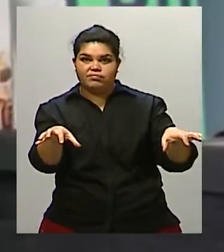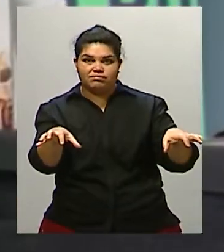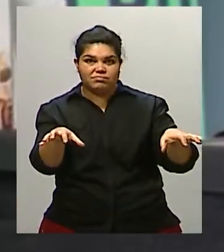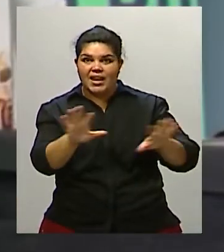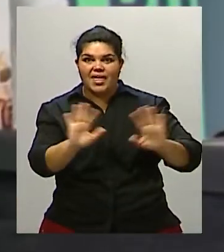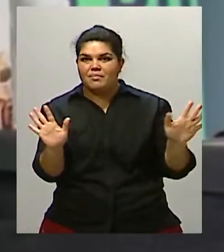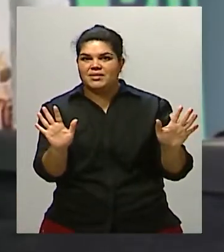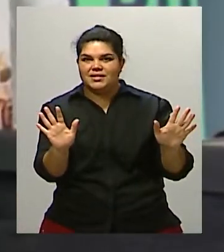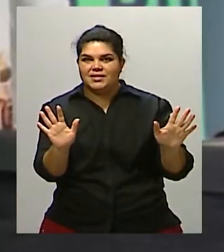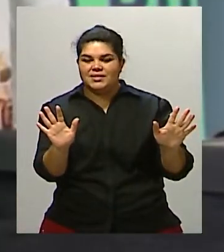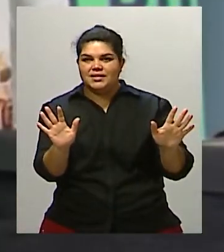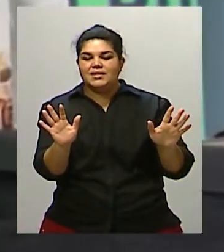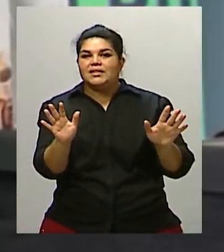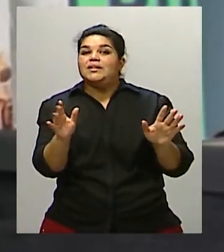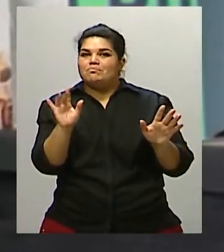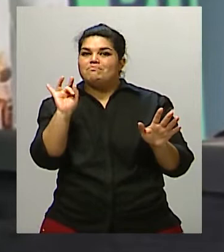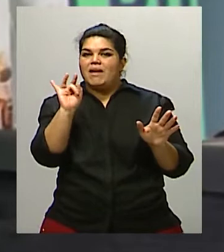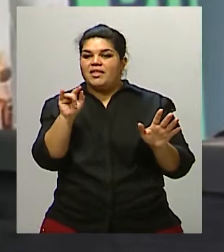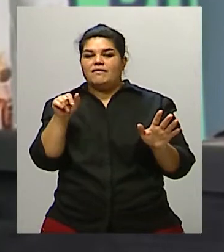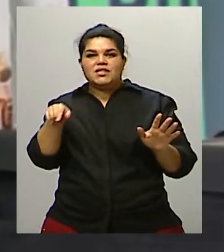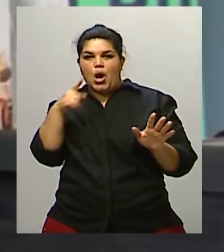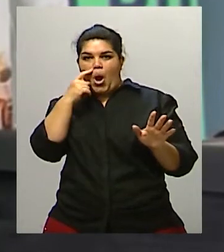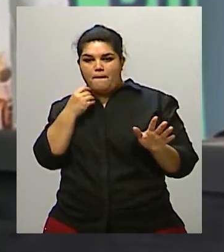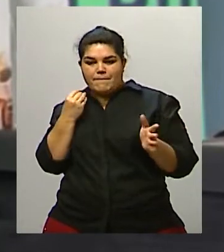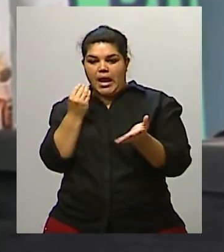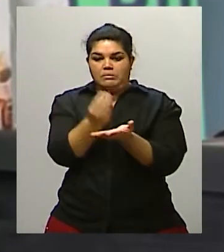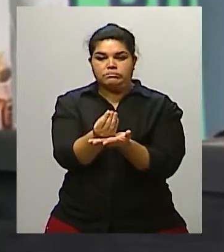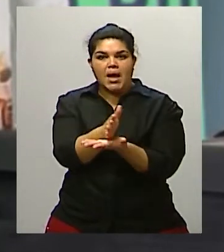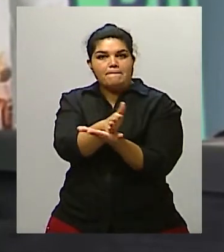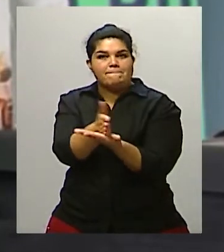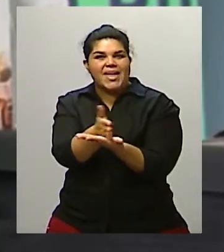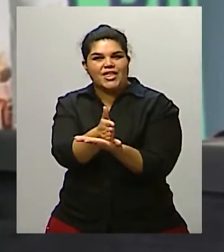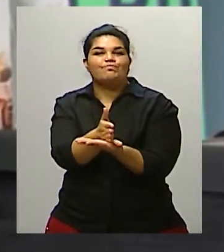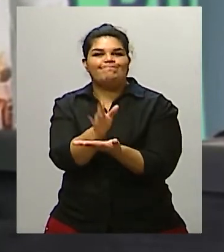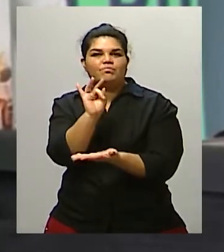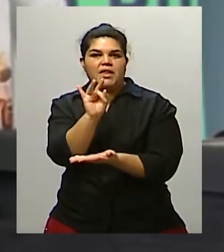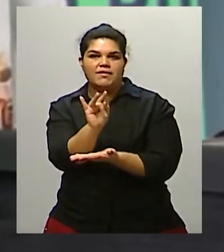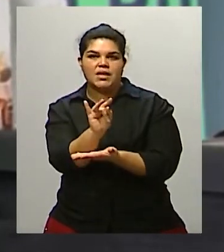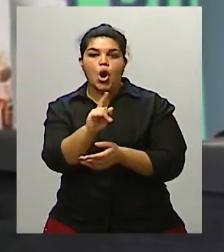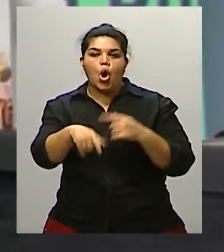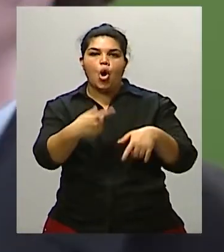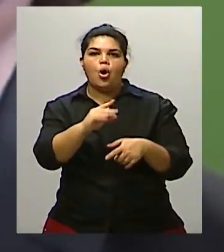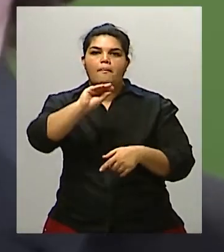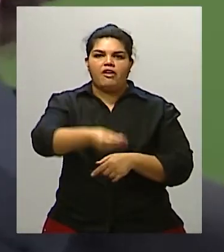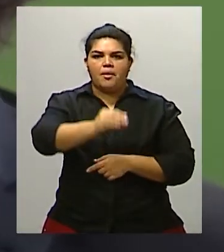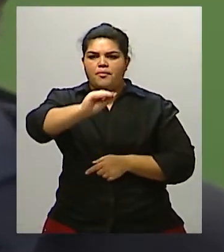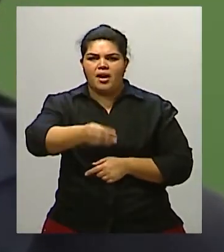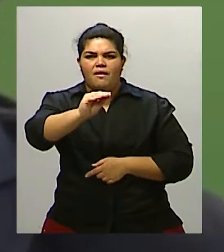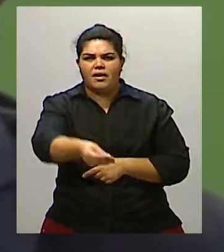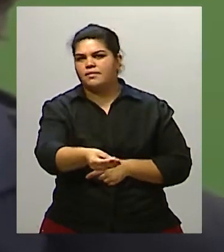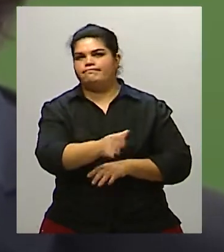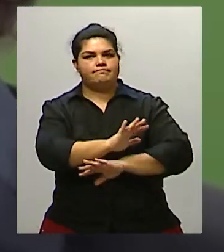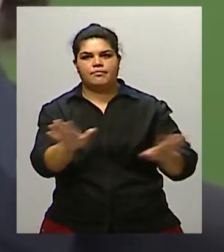complicado el tema de no hay margen para que se sigan sumando fracasos. Si no se